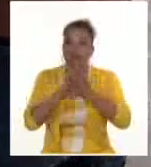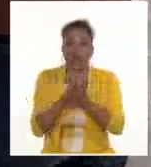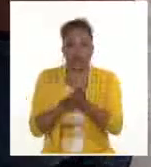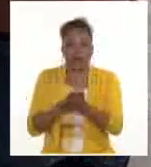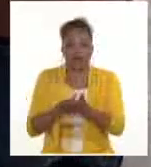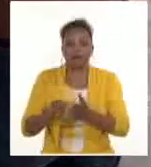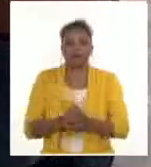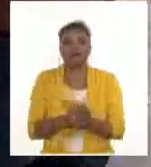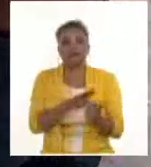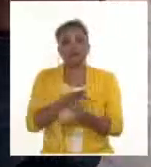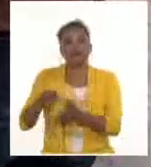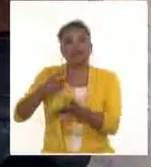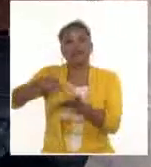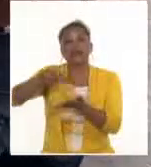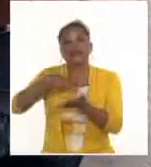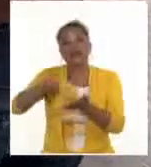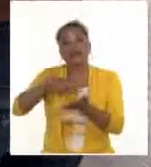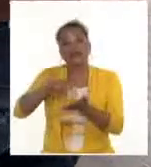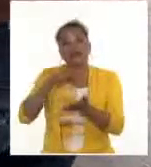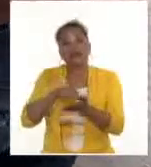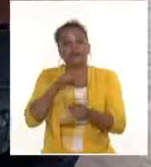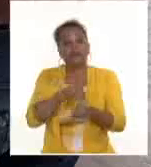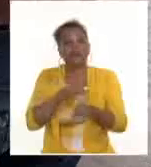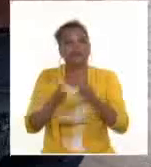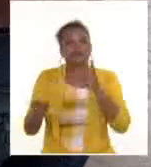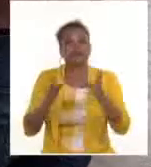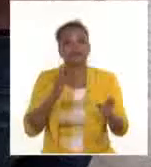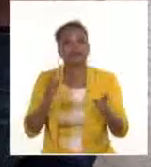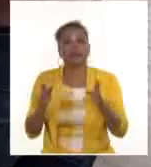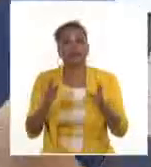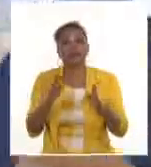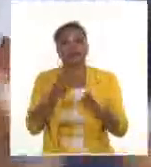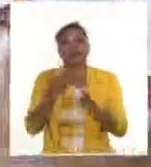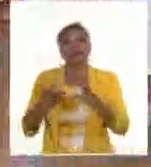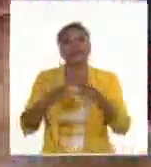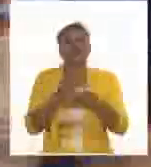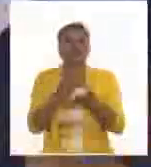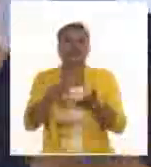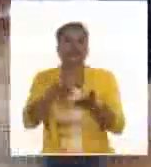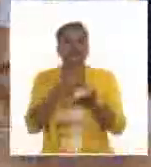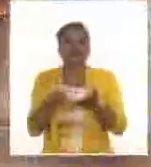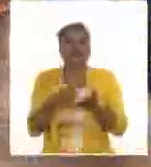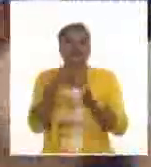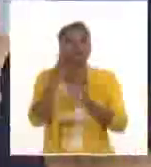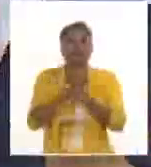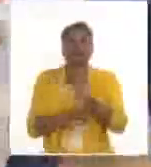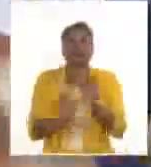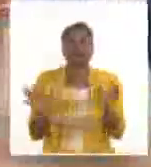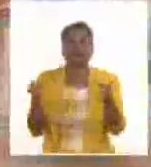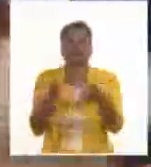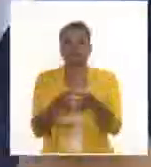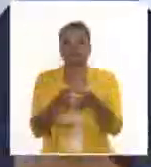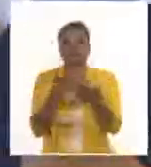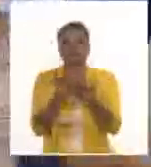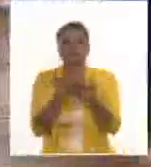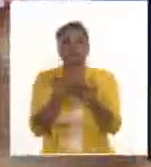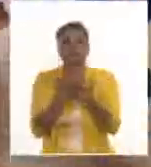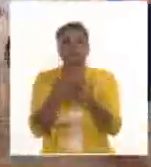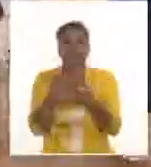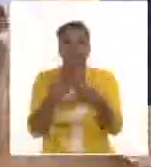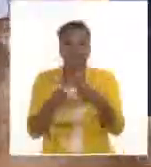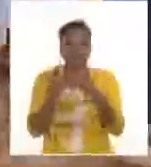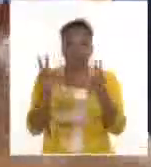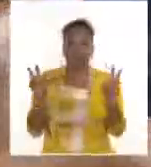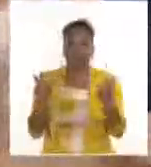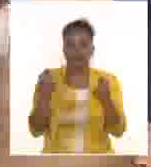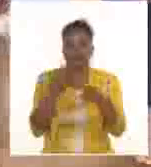contemporánea de Cuba apuesta en esta temporada por la confluencia de estilos el programa se completa con el cristal de Julio César Iglesias